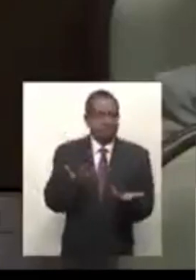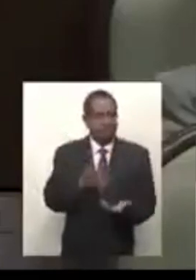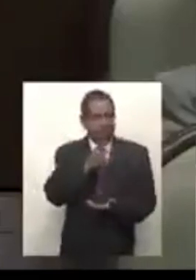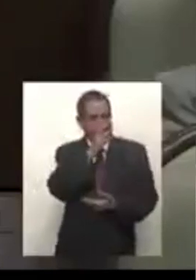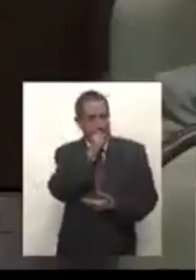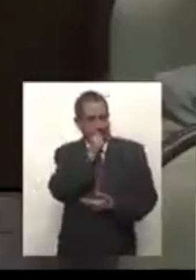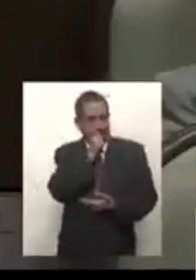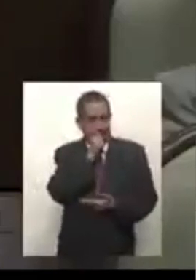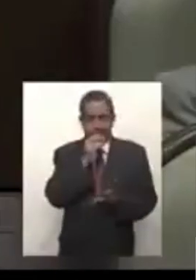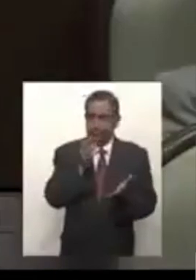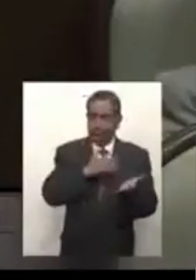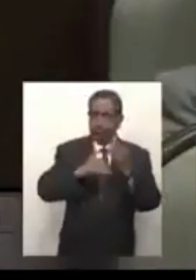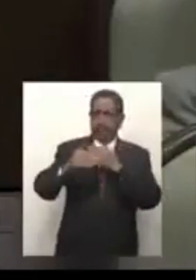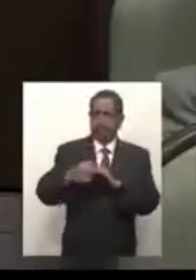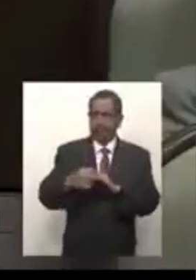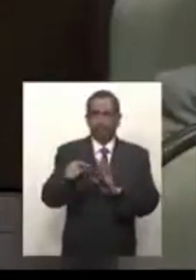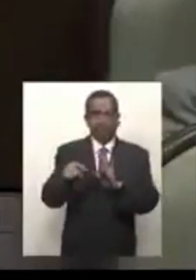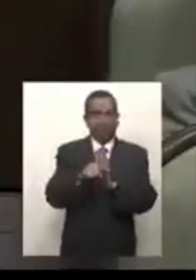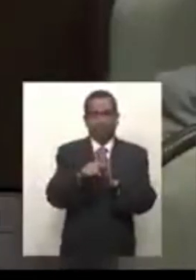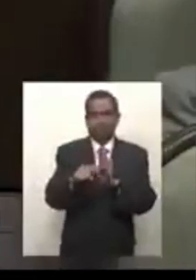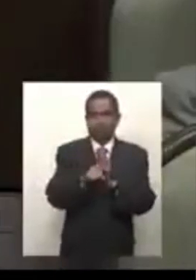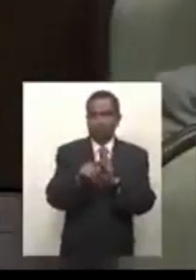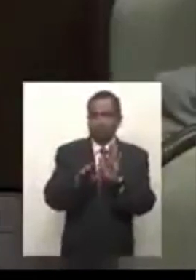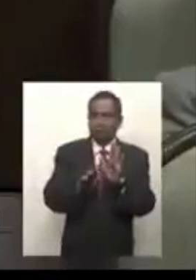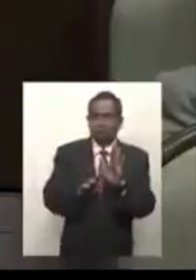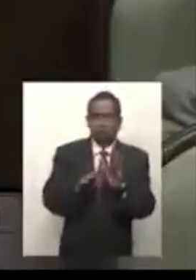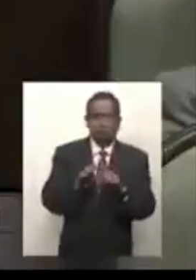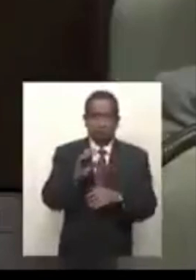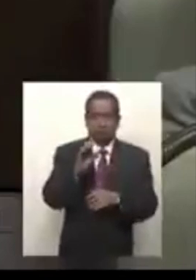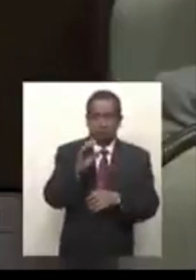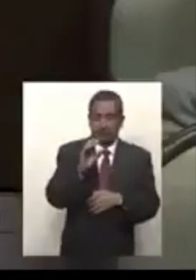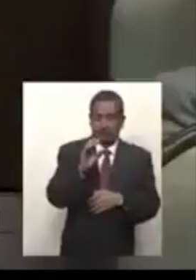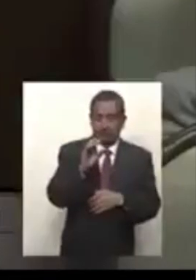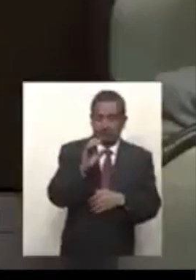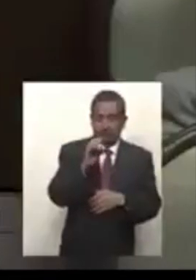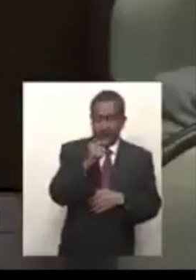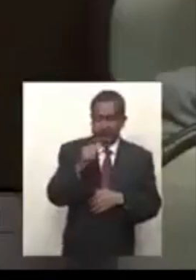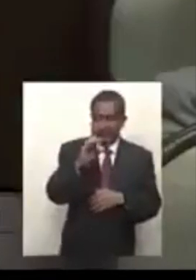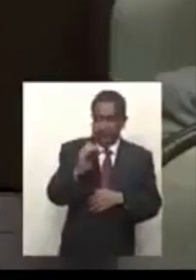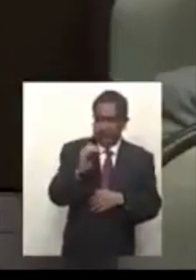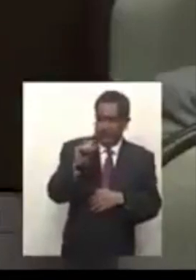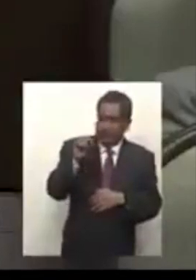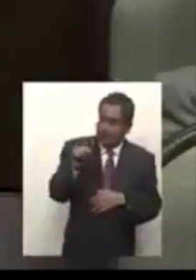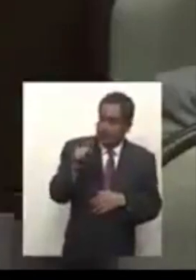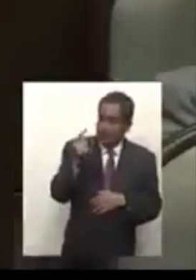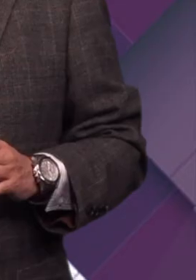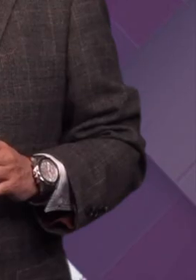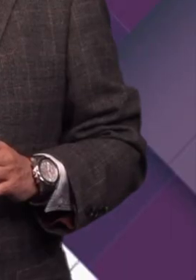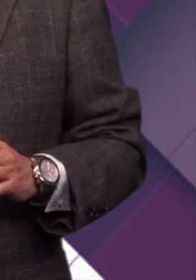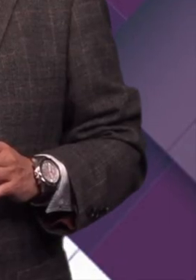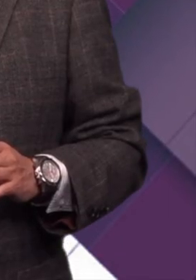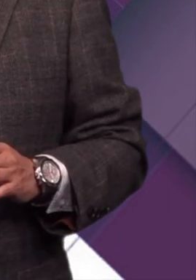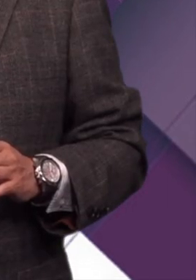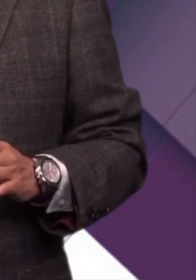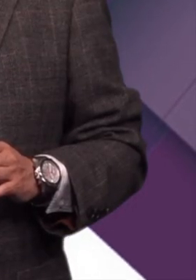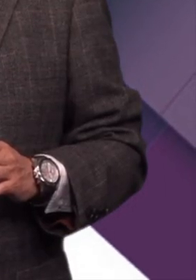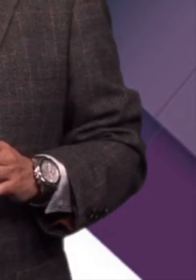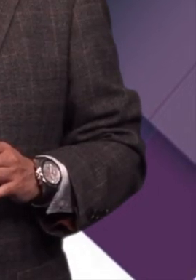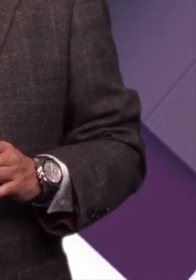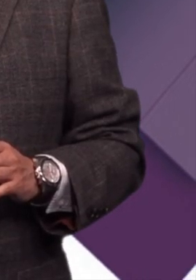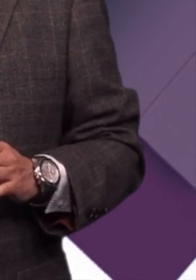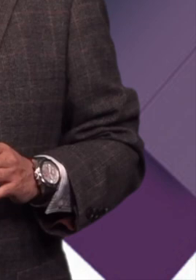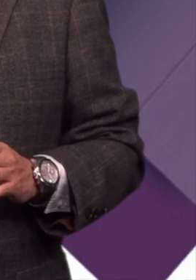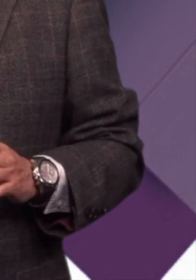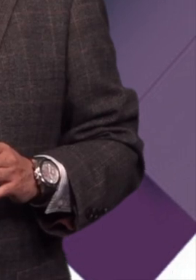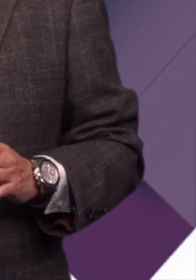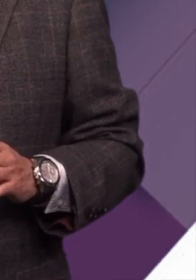es negativo en menos 0.1 por ciento y su gobierno es el que más